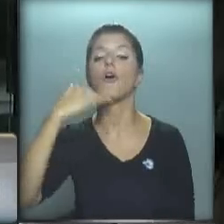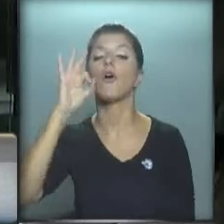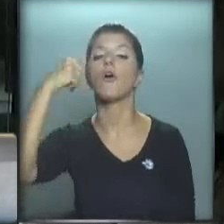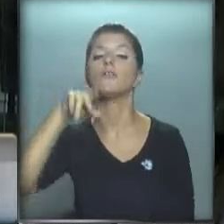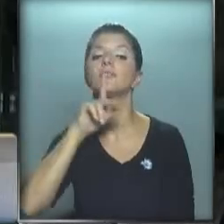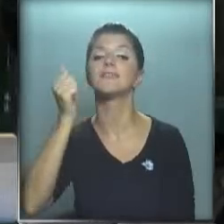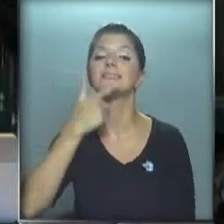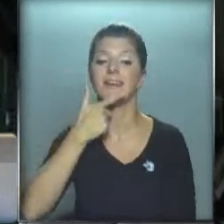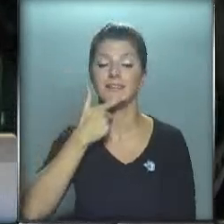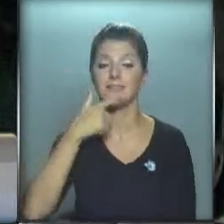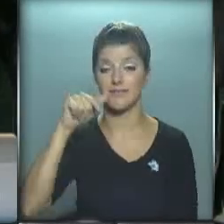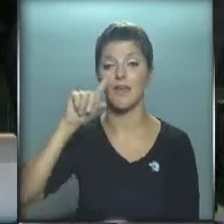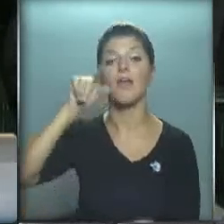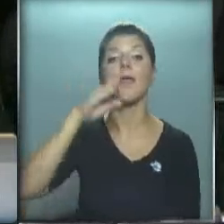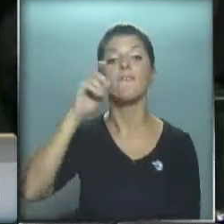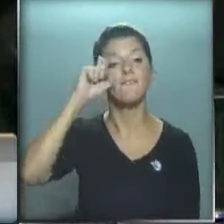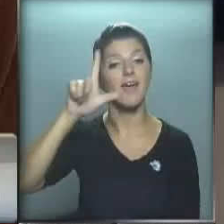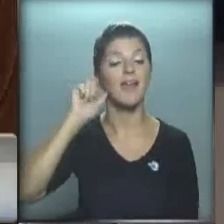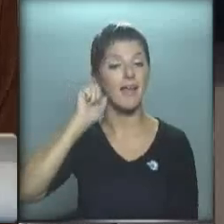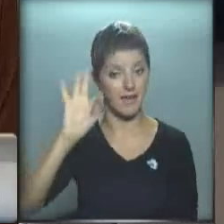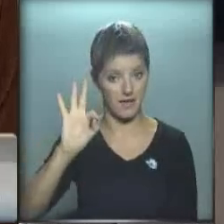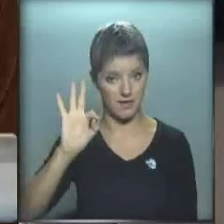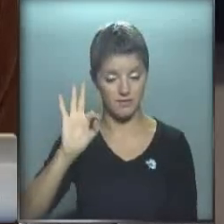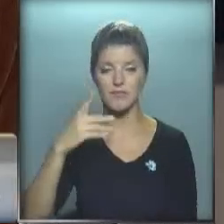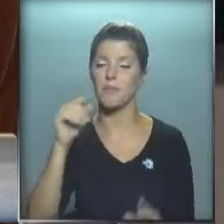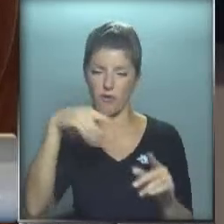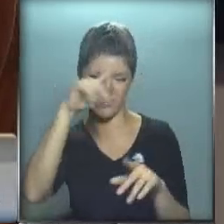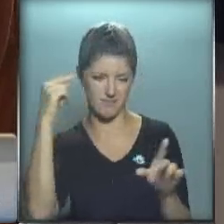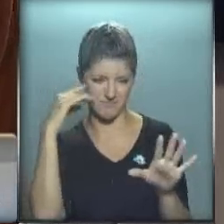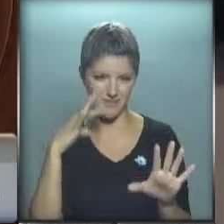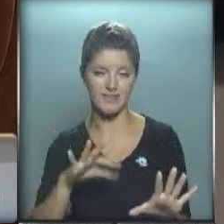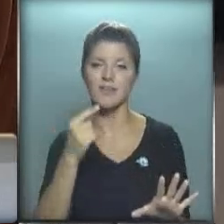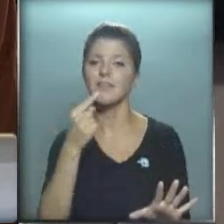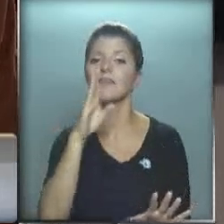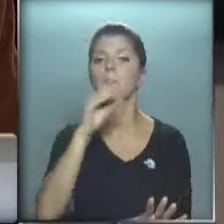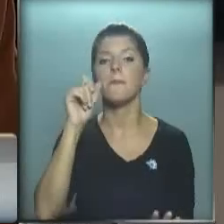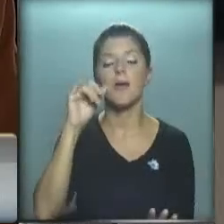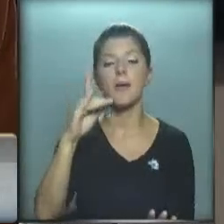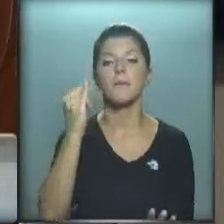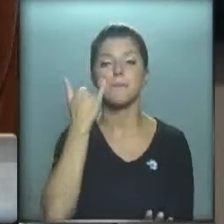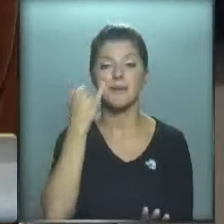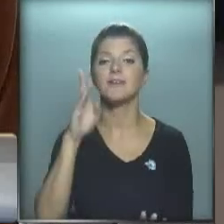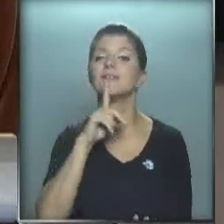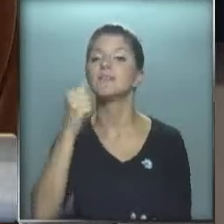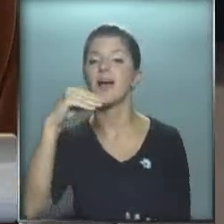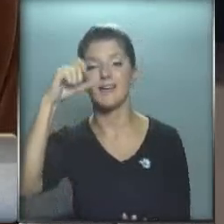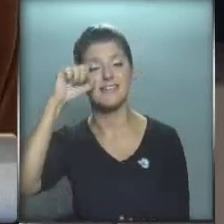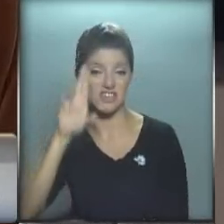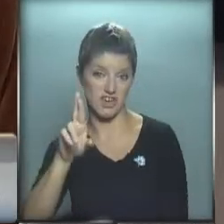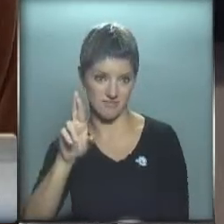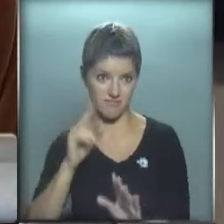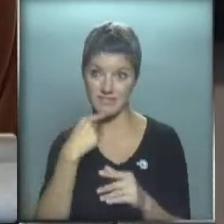de belga que bueno para que más o menos se de una idea lo llaman baby toucher no O sea que tiene posiciones